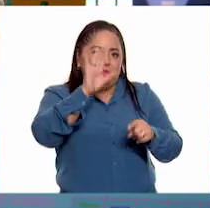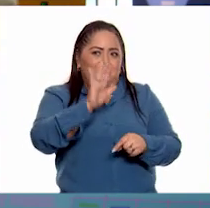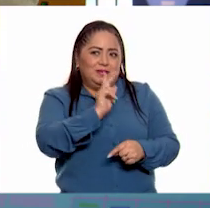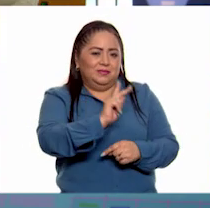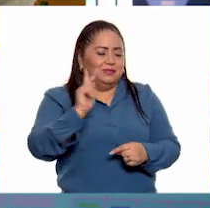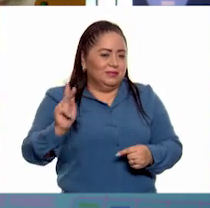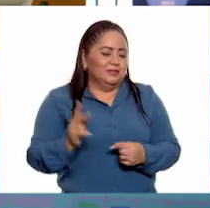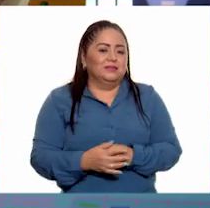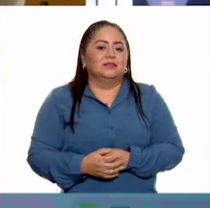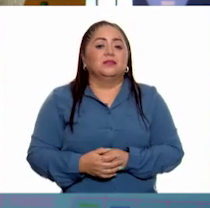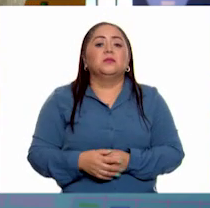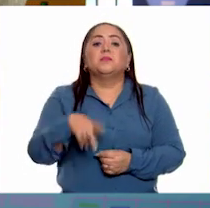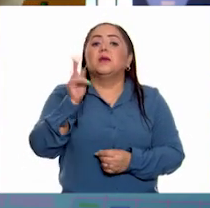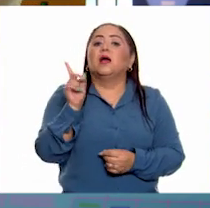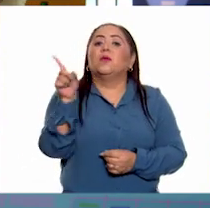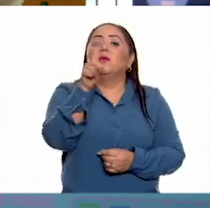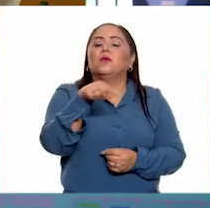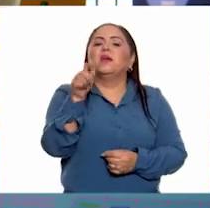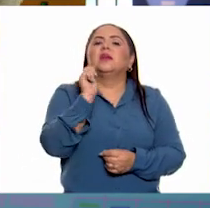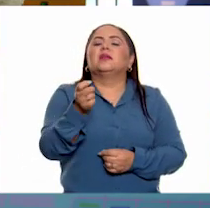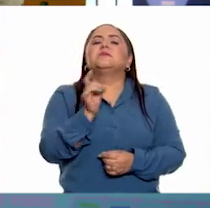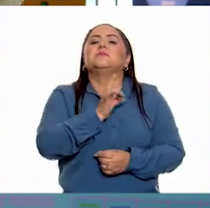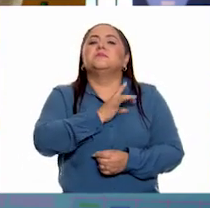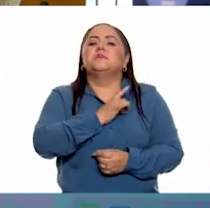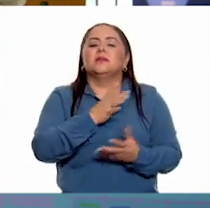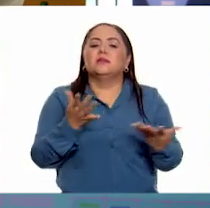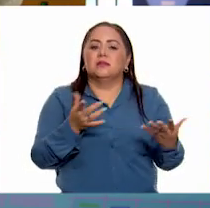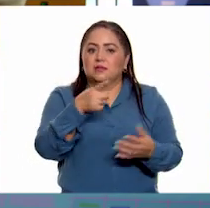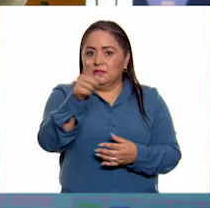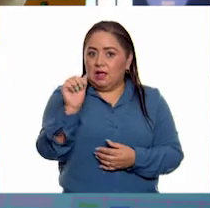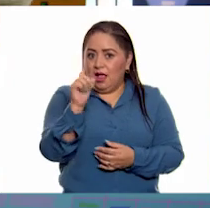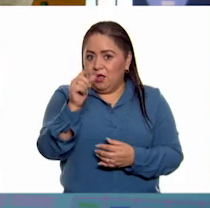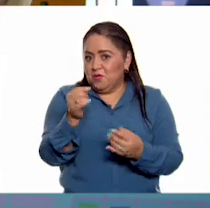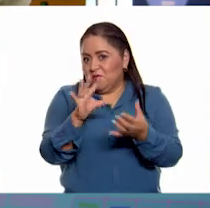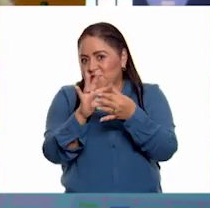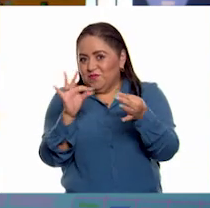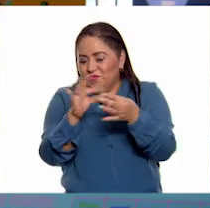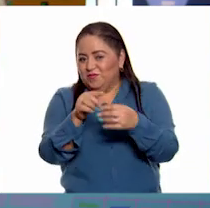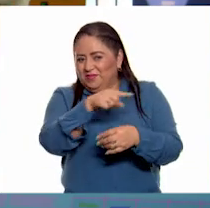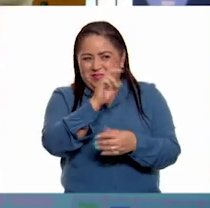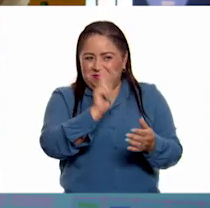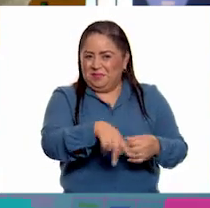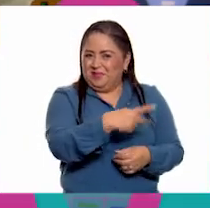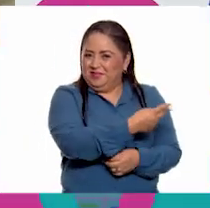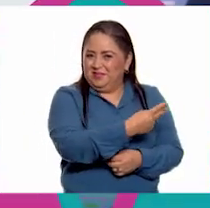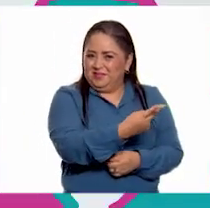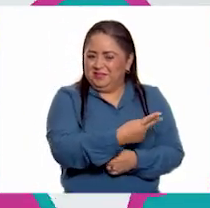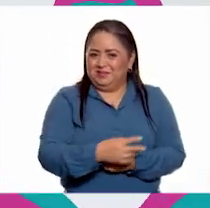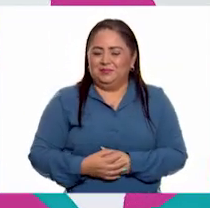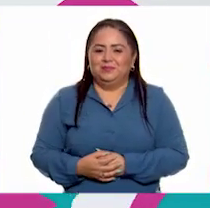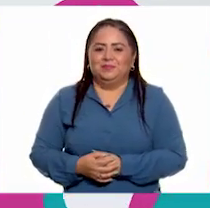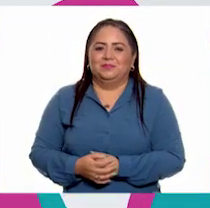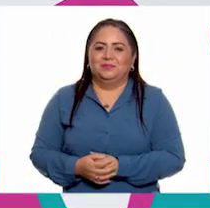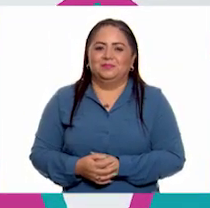parecidos. ¿Y a ustedes qué les da miedo? ¿Tienen alguna historia como la de Lucy o la de Alan?